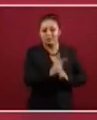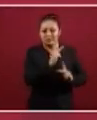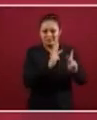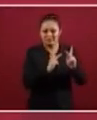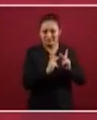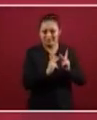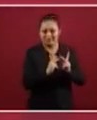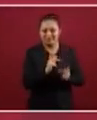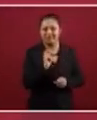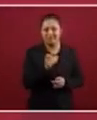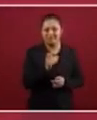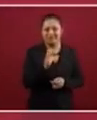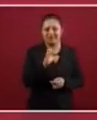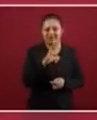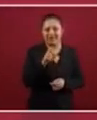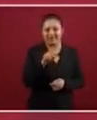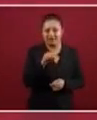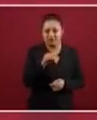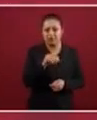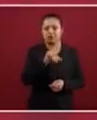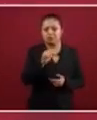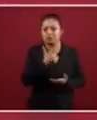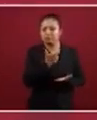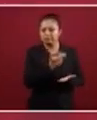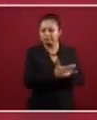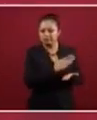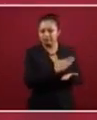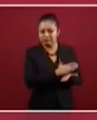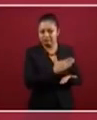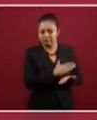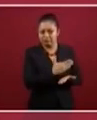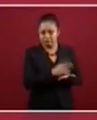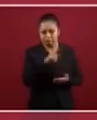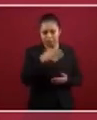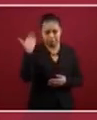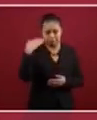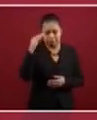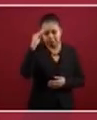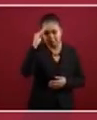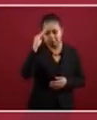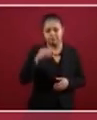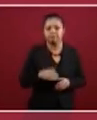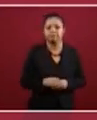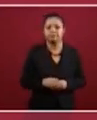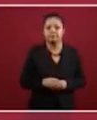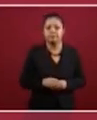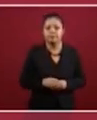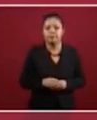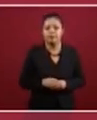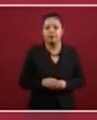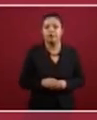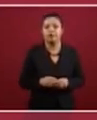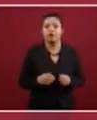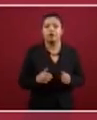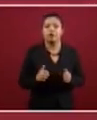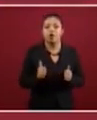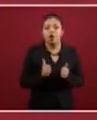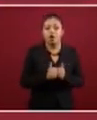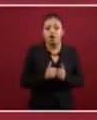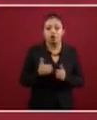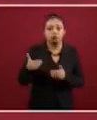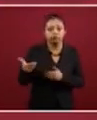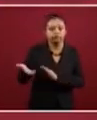tiene un nombre muy particular y que es también pues algo similar a lo que ya hicieron con Fox. Hay que recordar